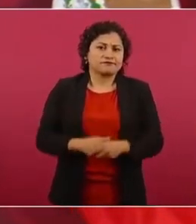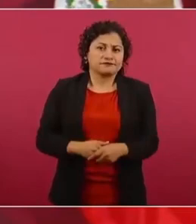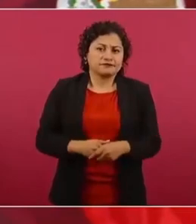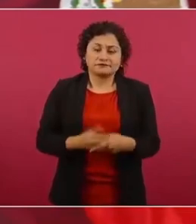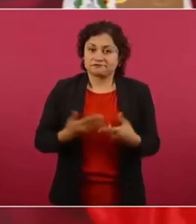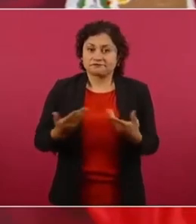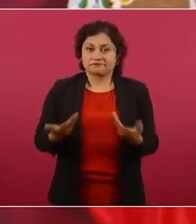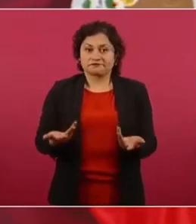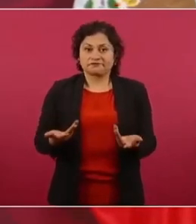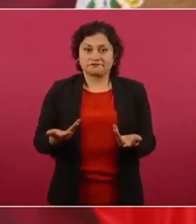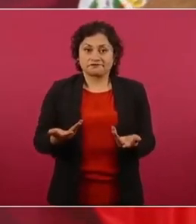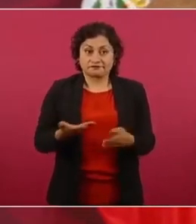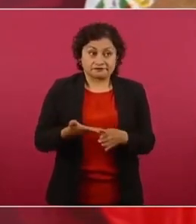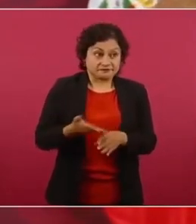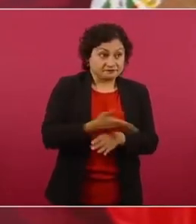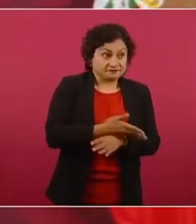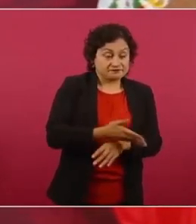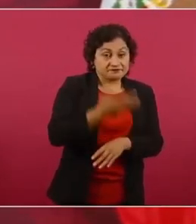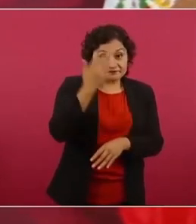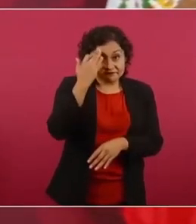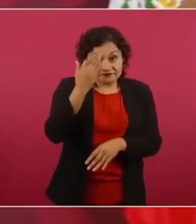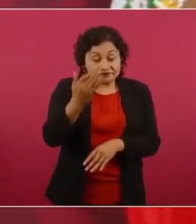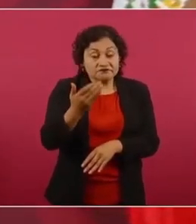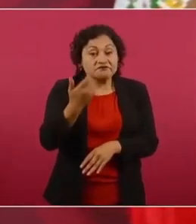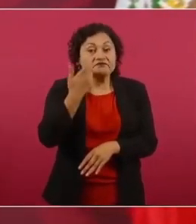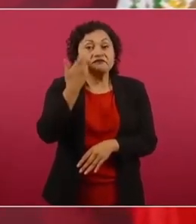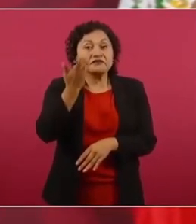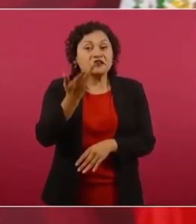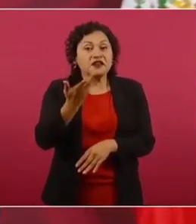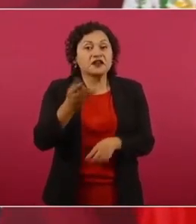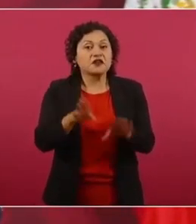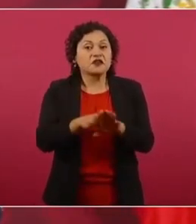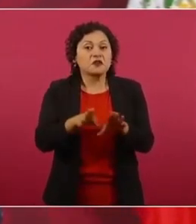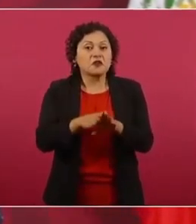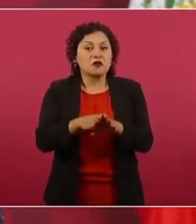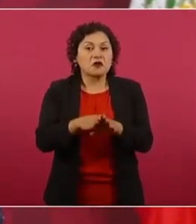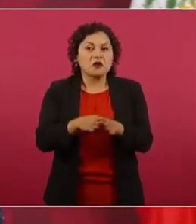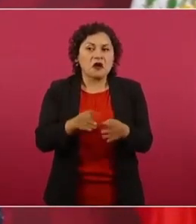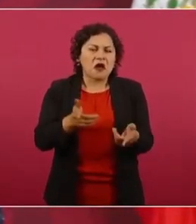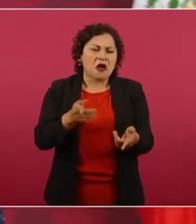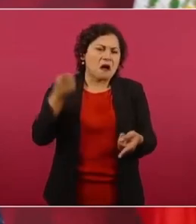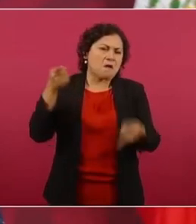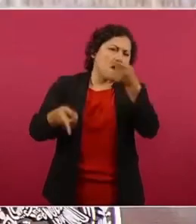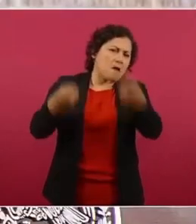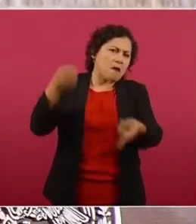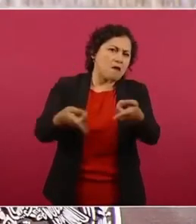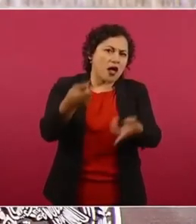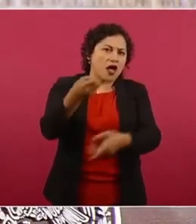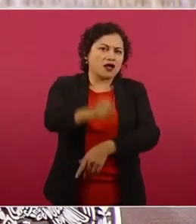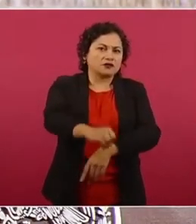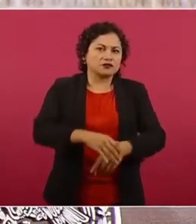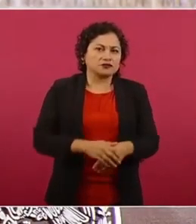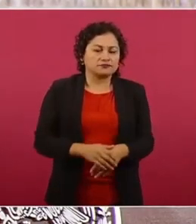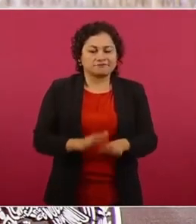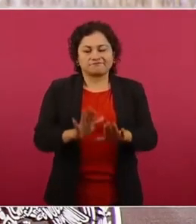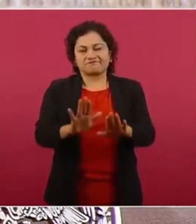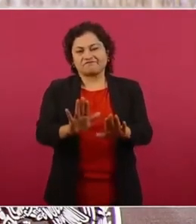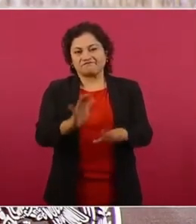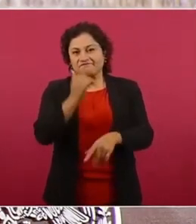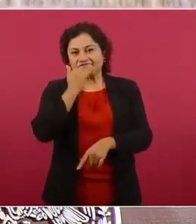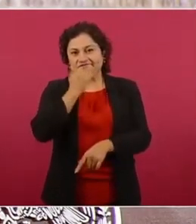Todo lo quieren resolver así, con el uso de la fuerza. Por eso nuestra estrategia, ahí